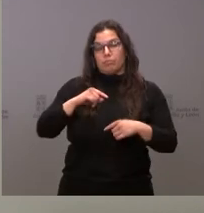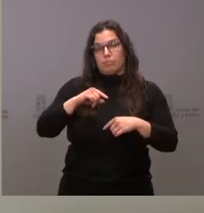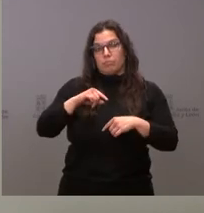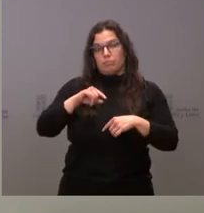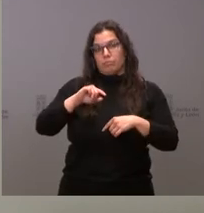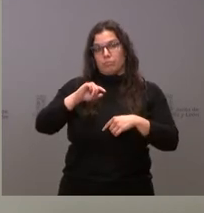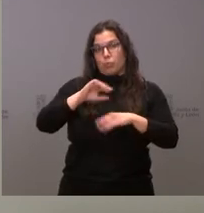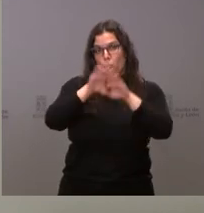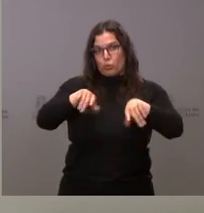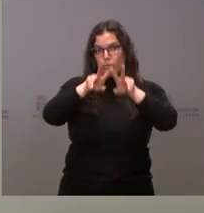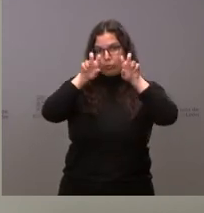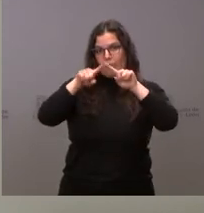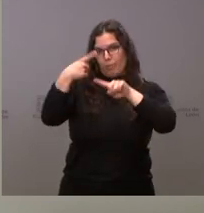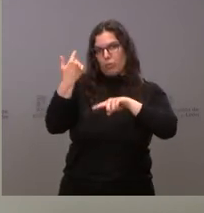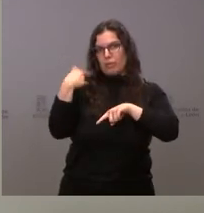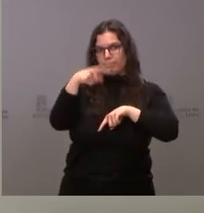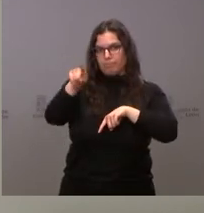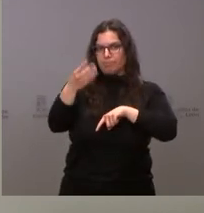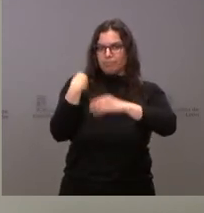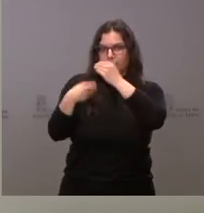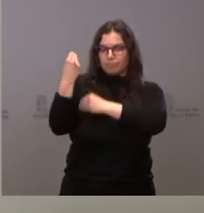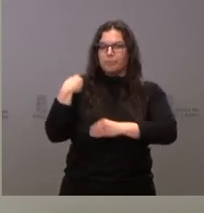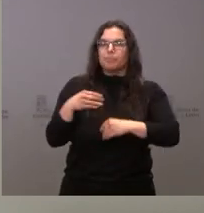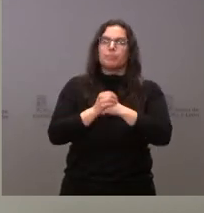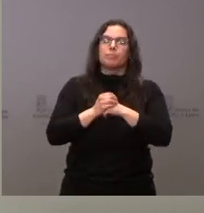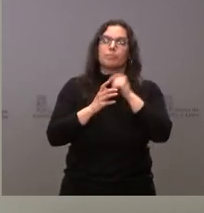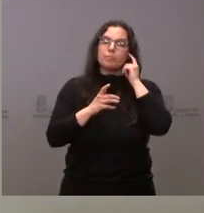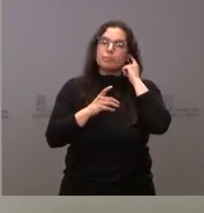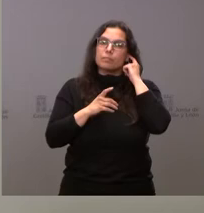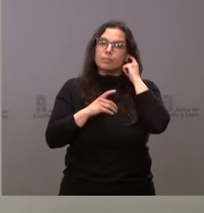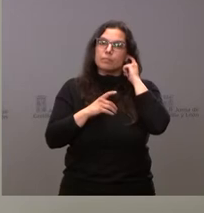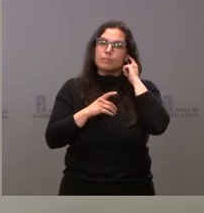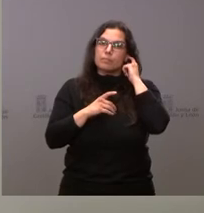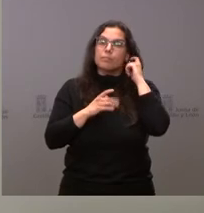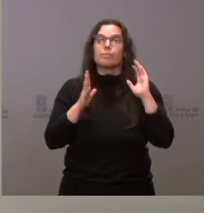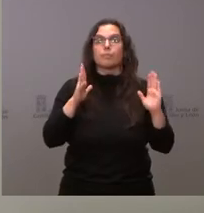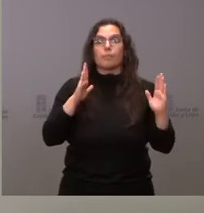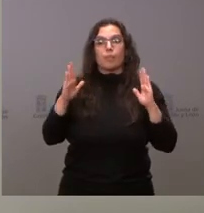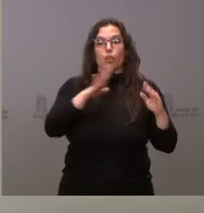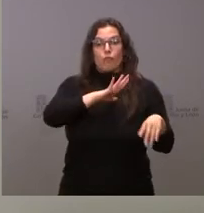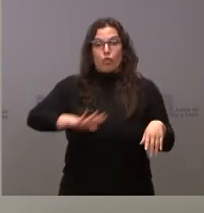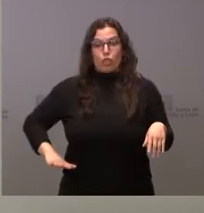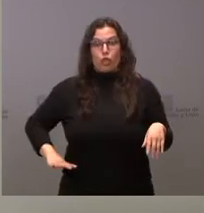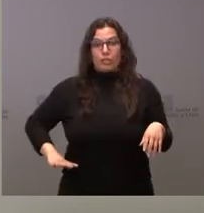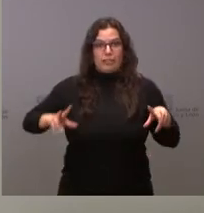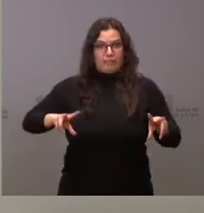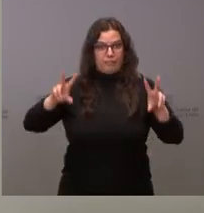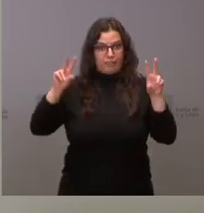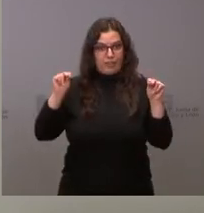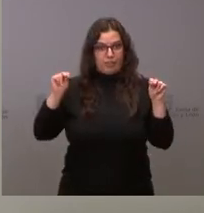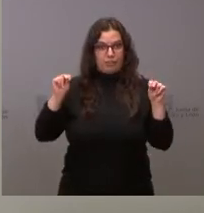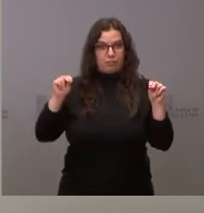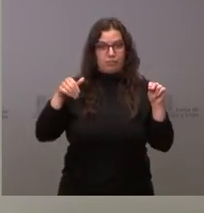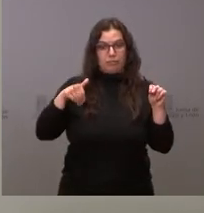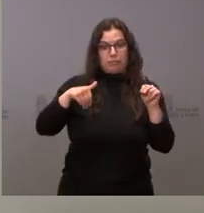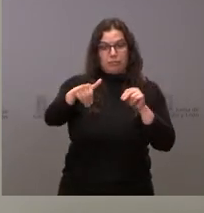oportuno formular finalizan naturalmente el periodo en funciones el momento de la toma de posesión del